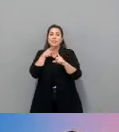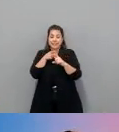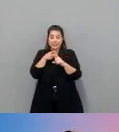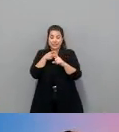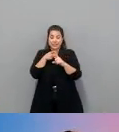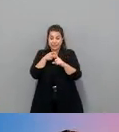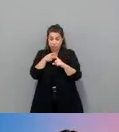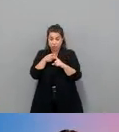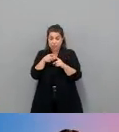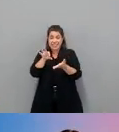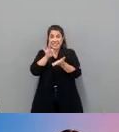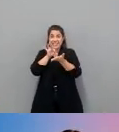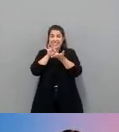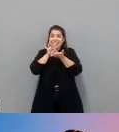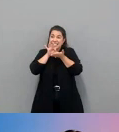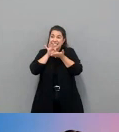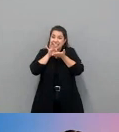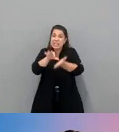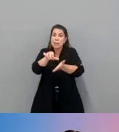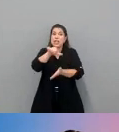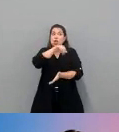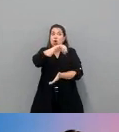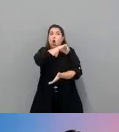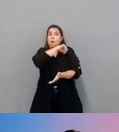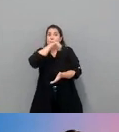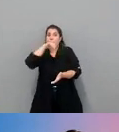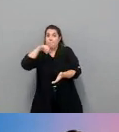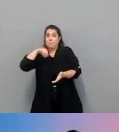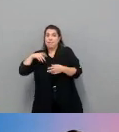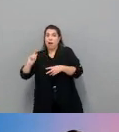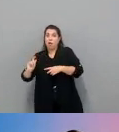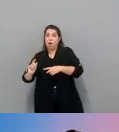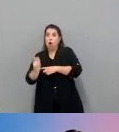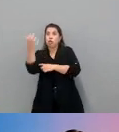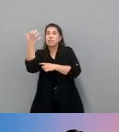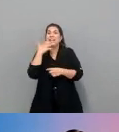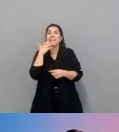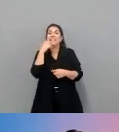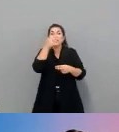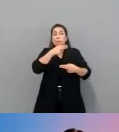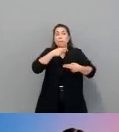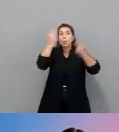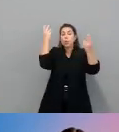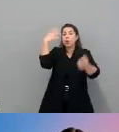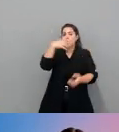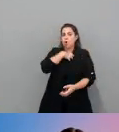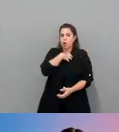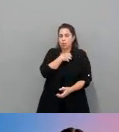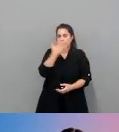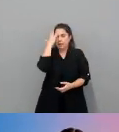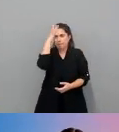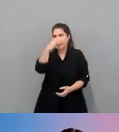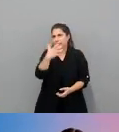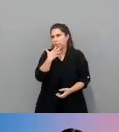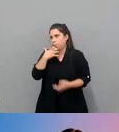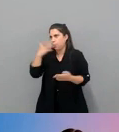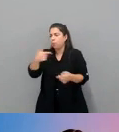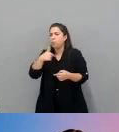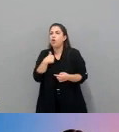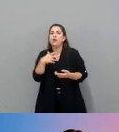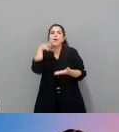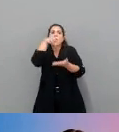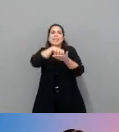un servicio privado cuando no es posible prestarlo de manera pública. Es decir, si yo, por ejemplo, quiero un centro de